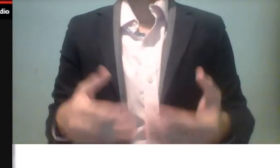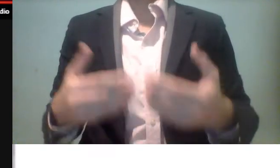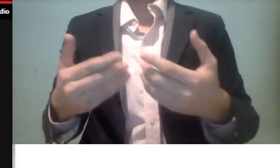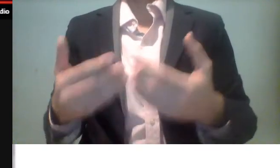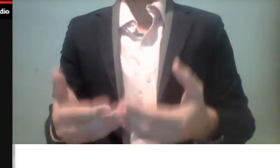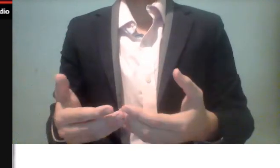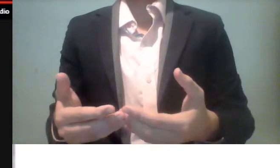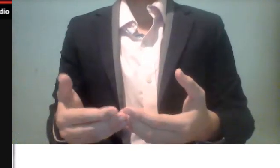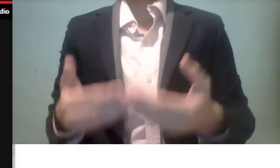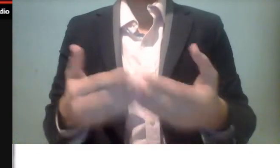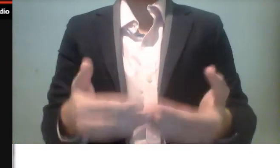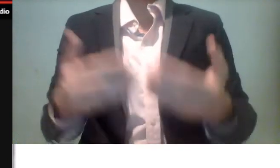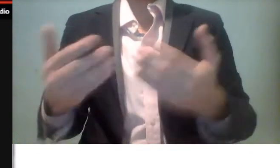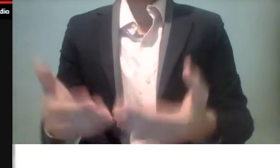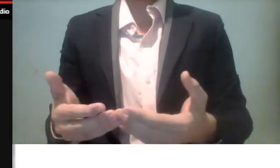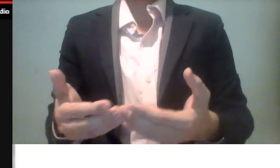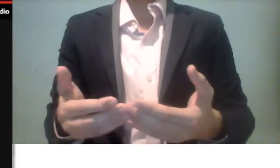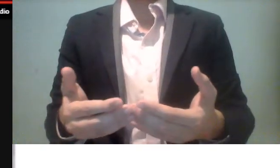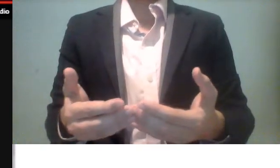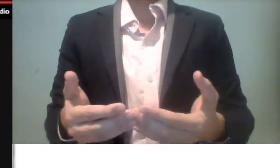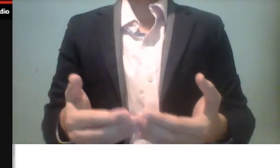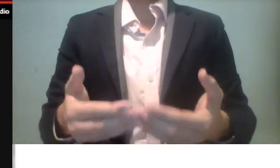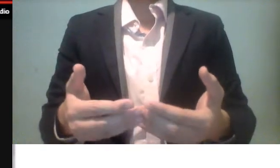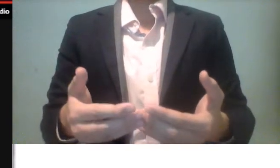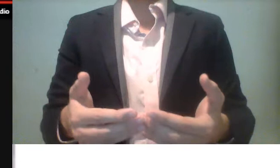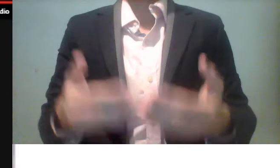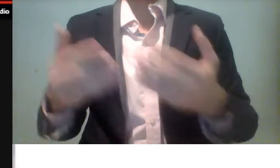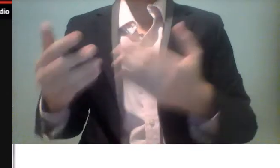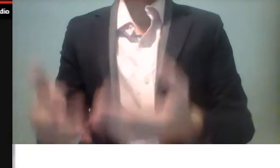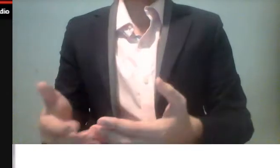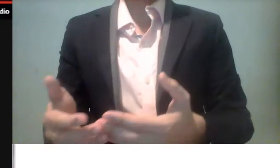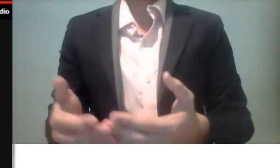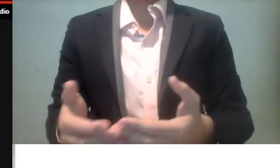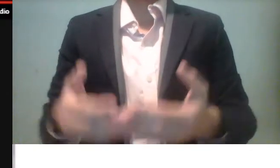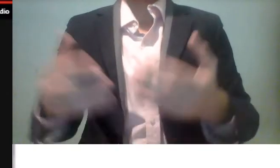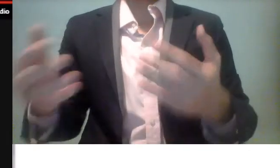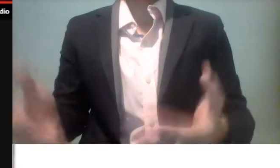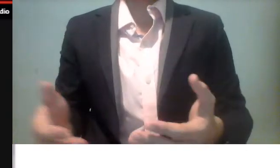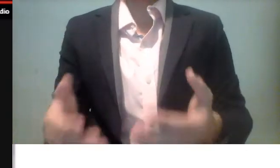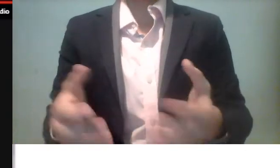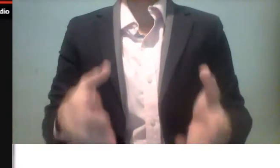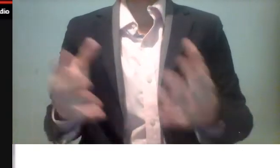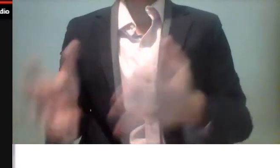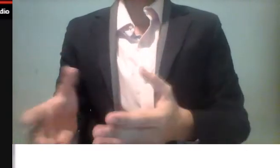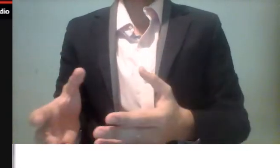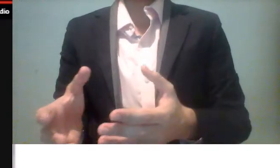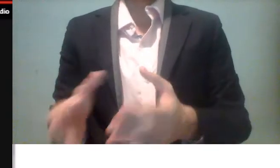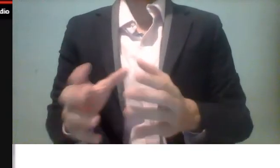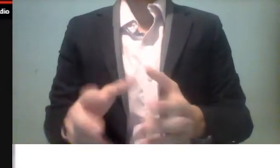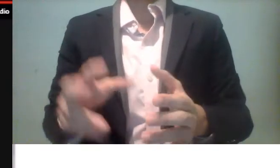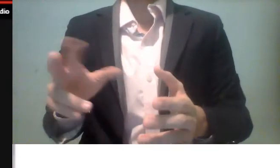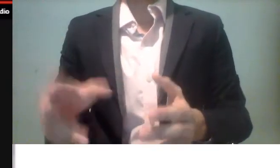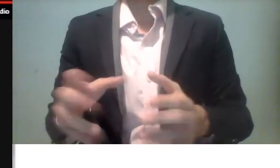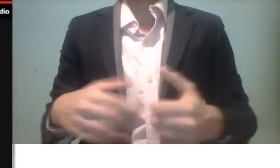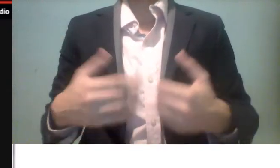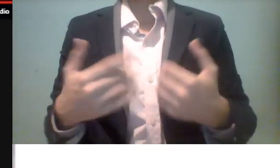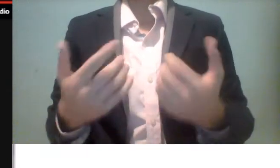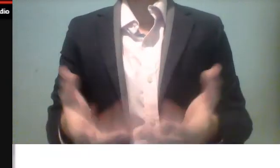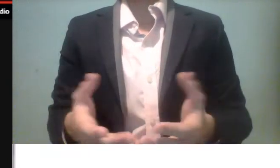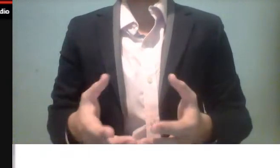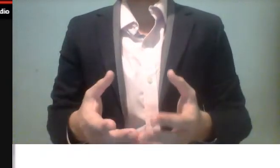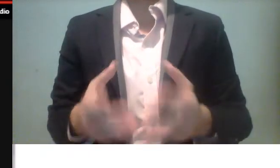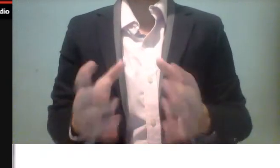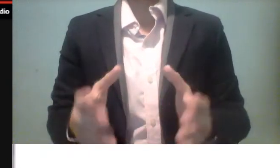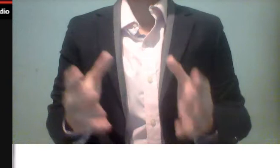es porque simplemente Miguel Ángel Mancera era uno de los amigos de estas personas. Y esta no es una. Hay otras dos personas